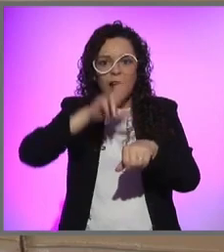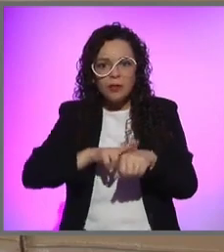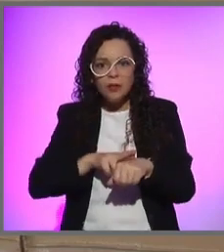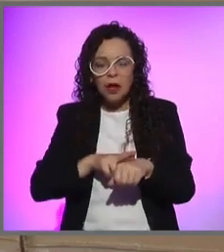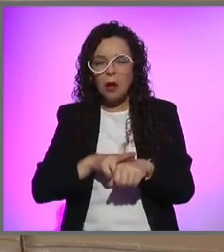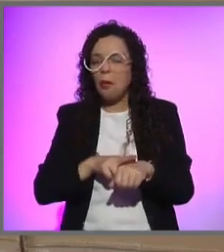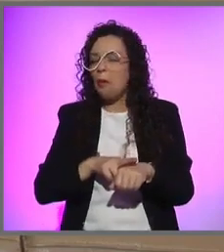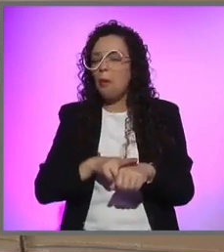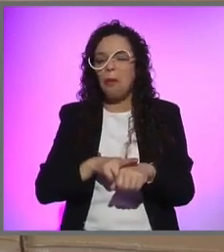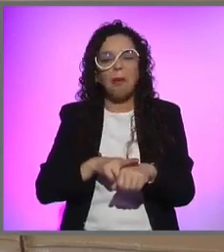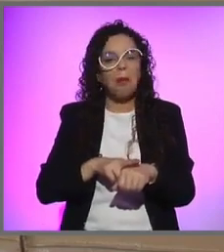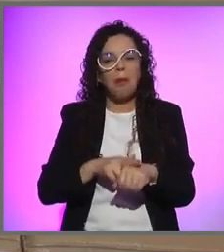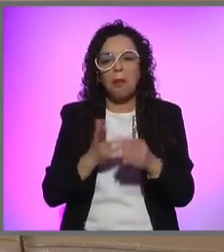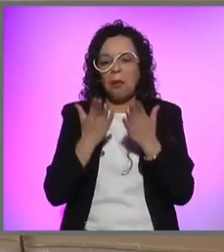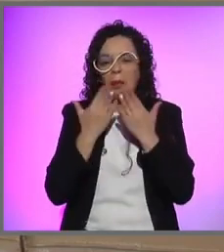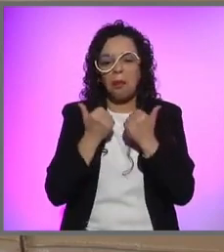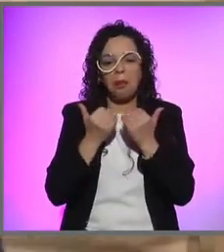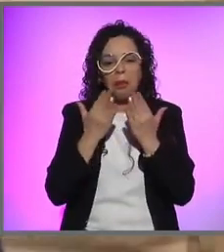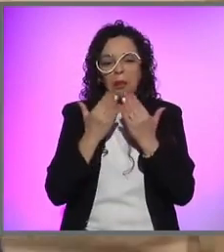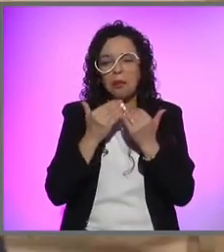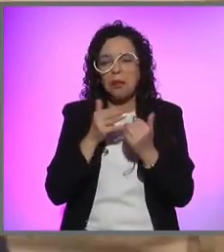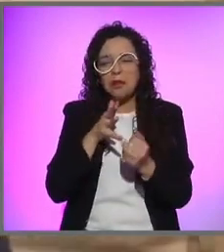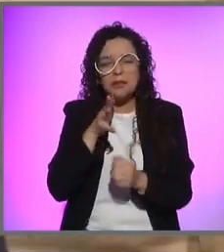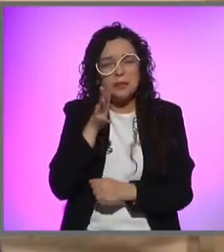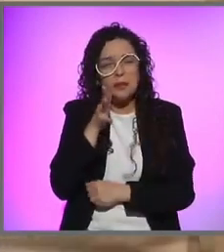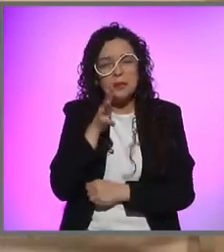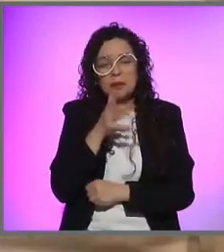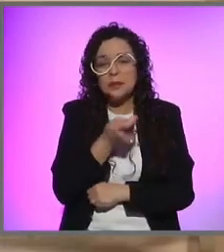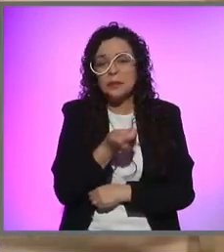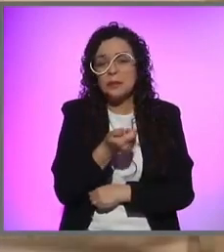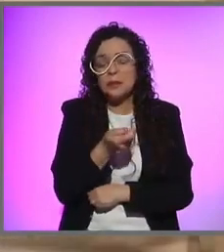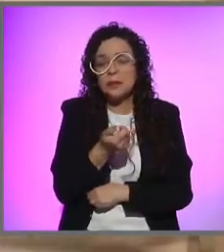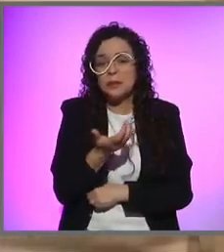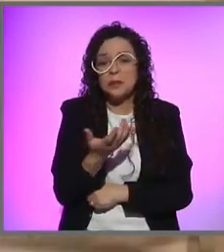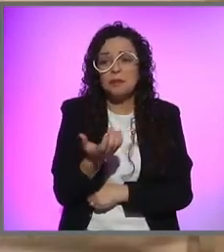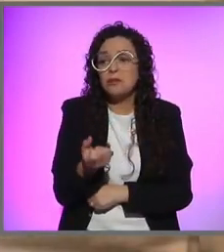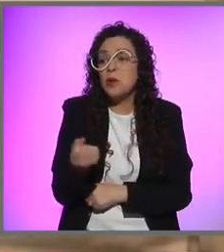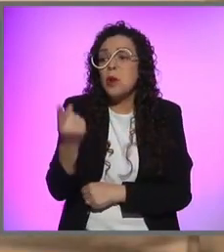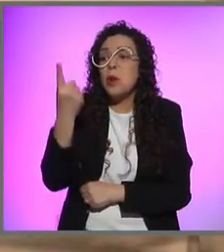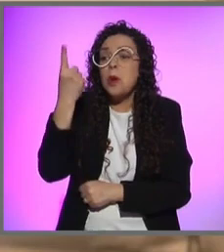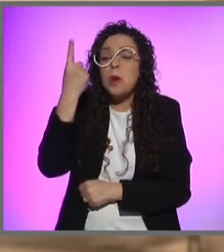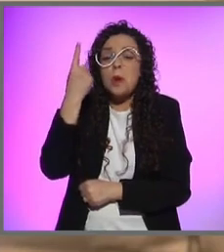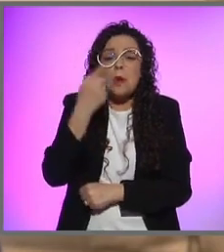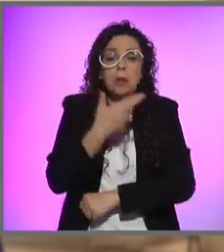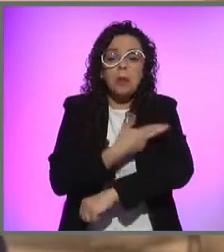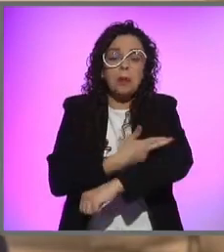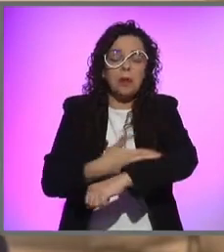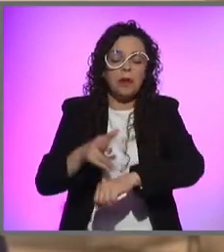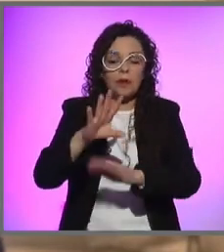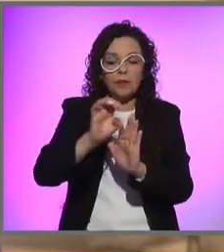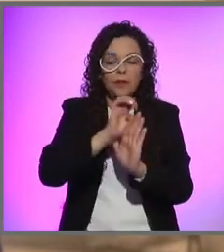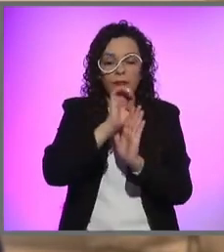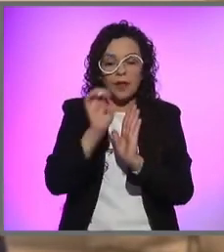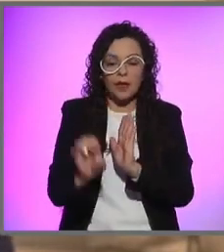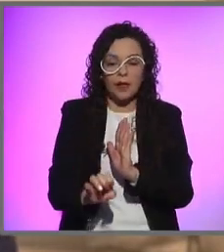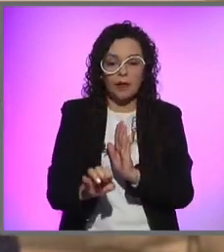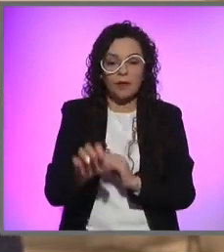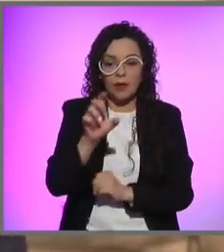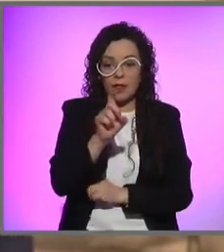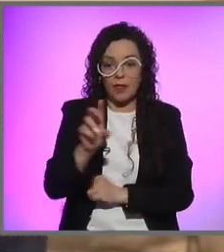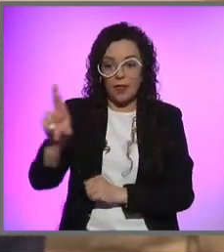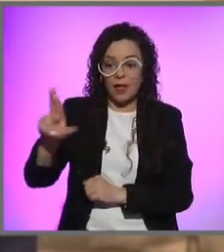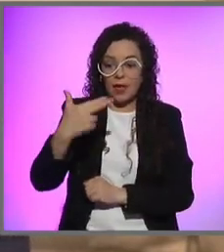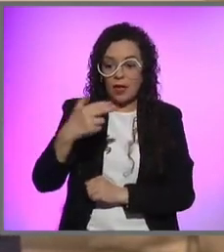apenas nunca con personas con discapacidad. Y el hecho que hayan que en cosas como este doctor honoris